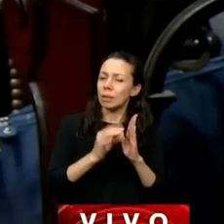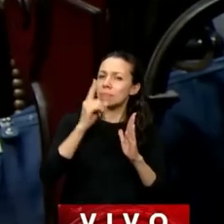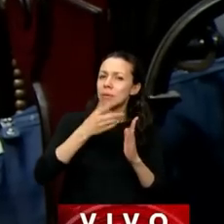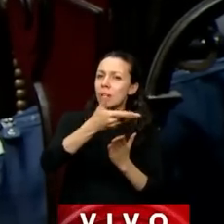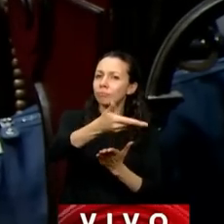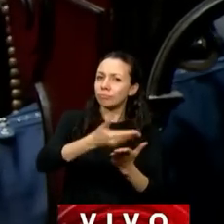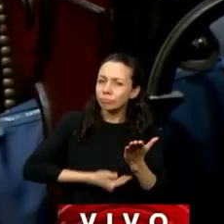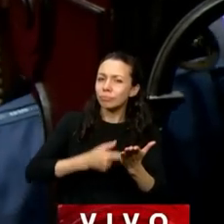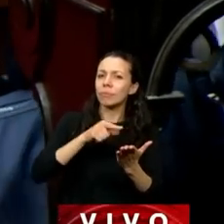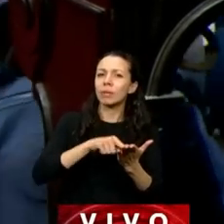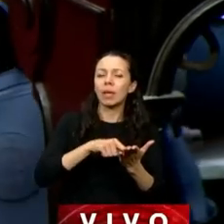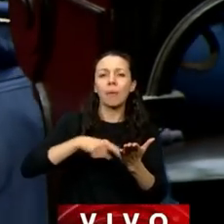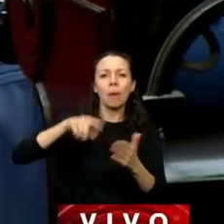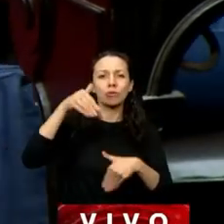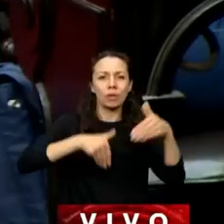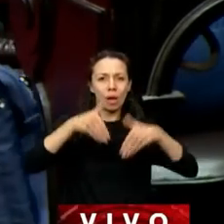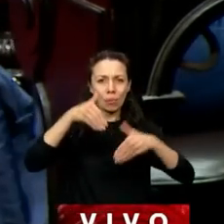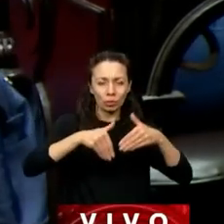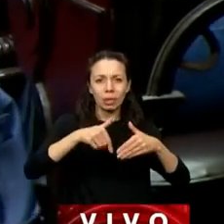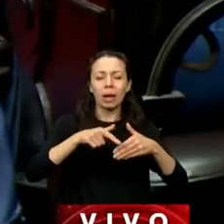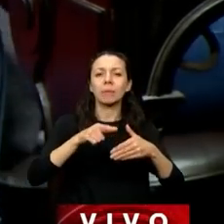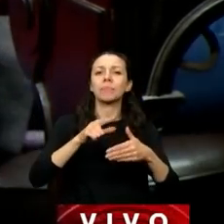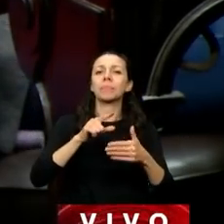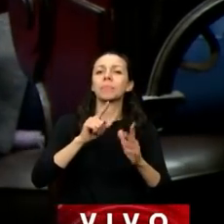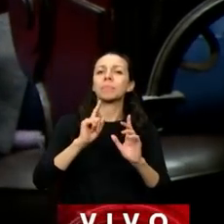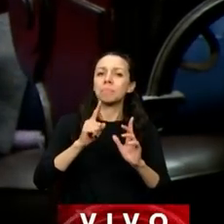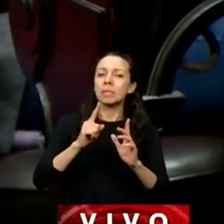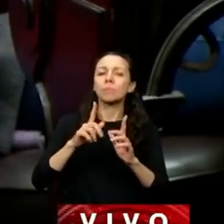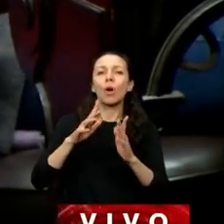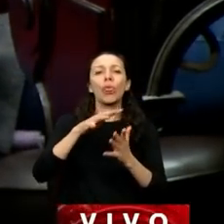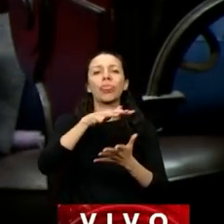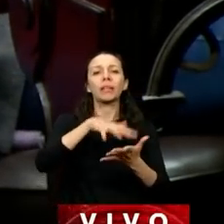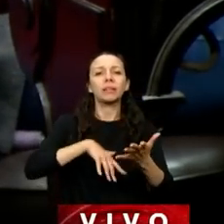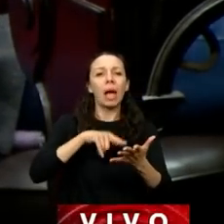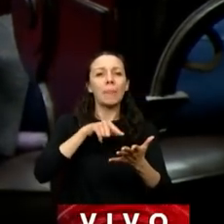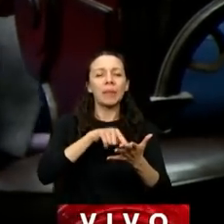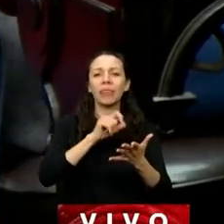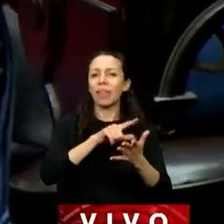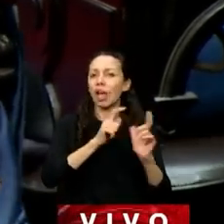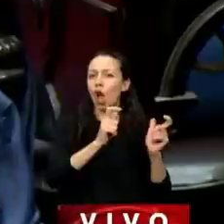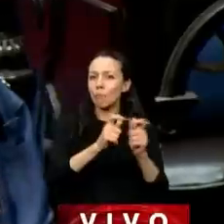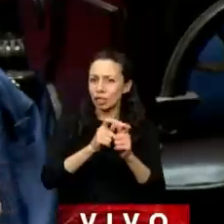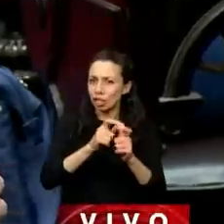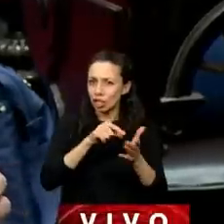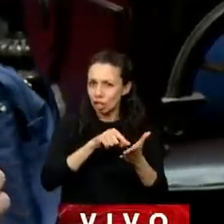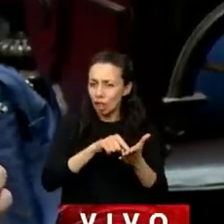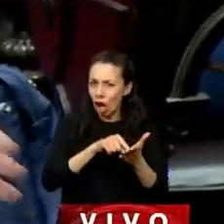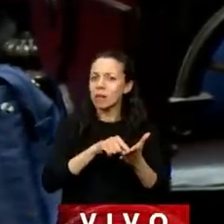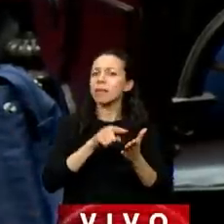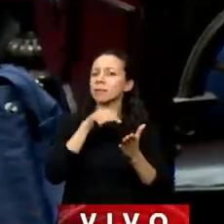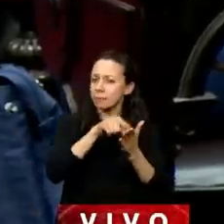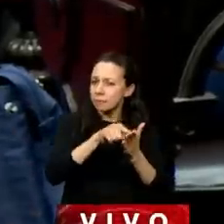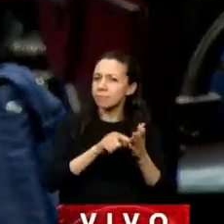que vamos a poner en consideración sobre la base del dictamen de las comisiones que